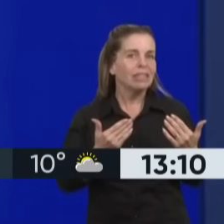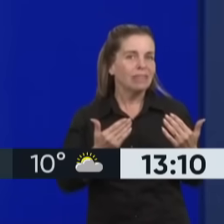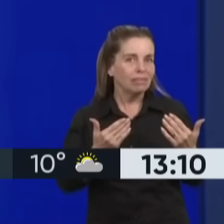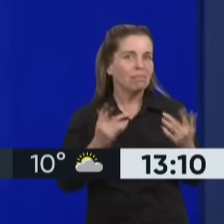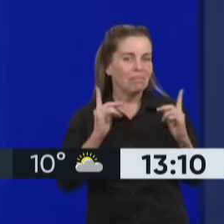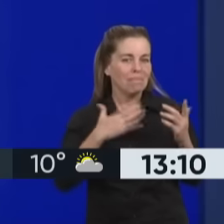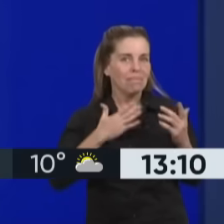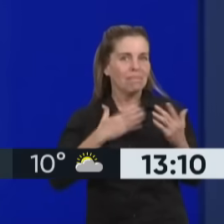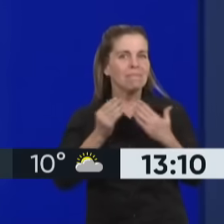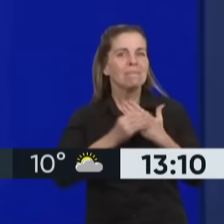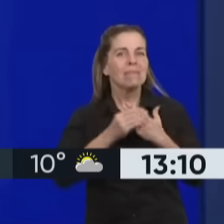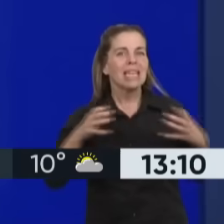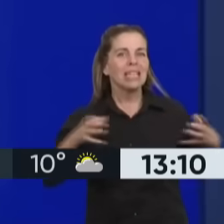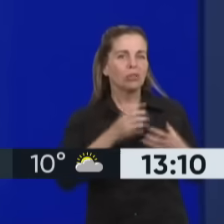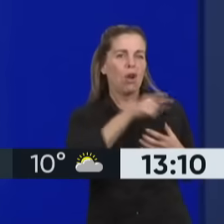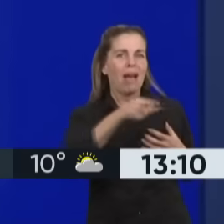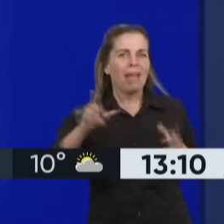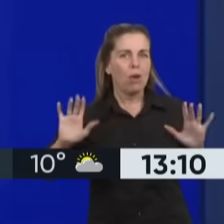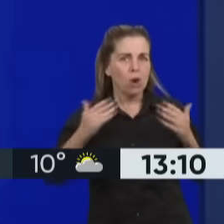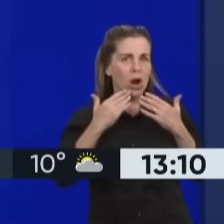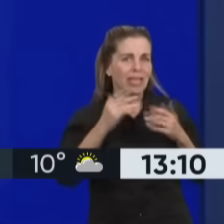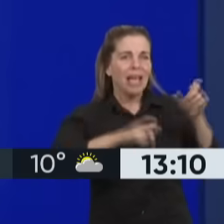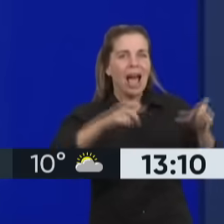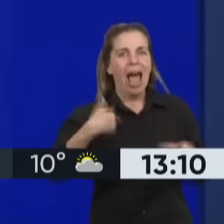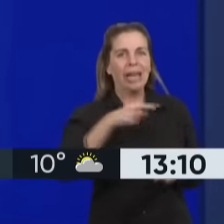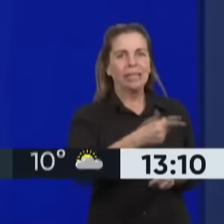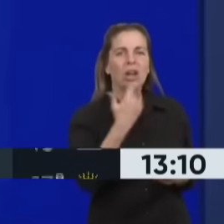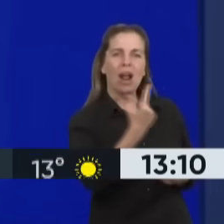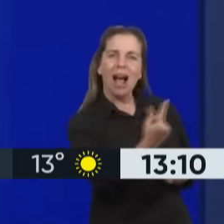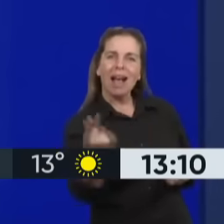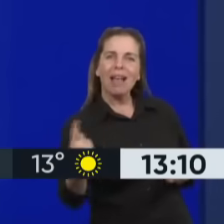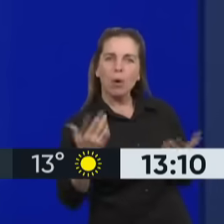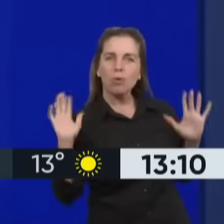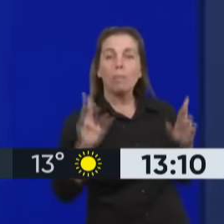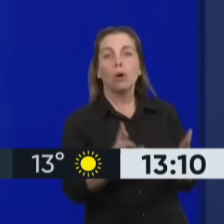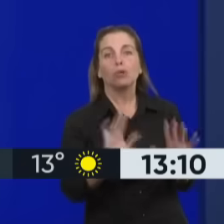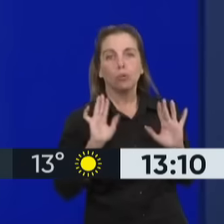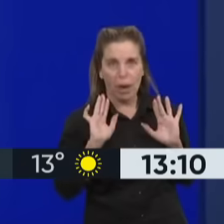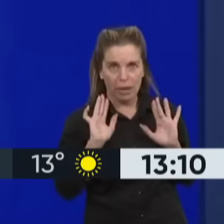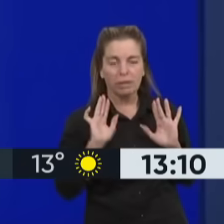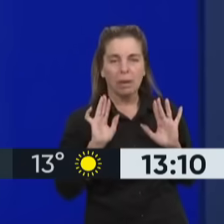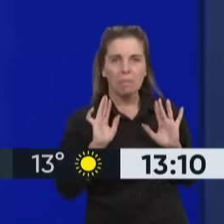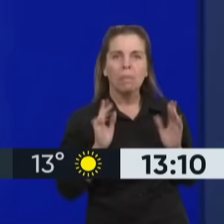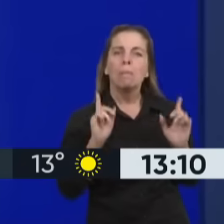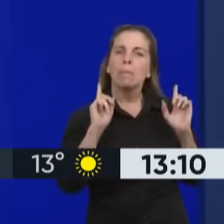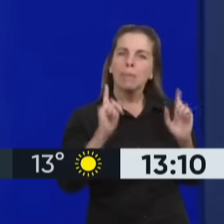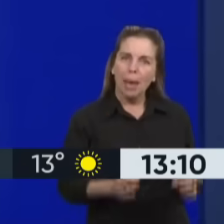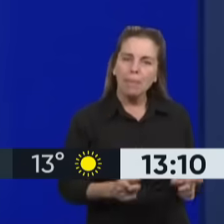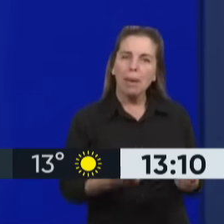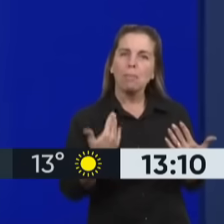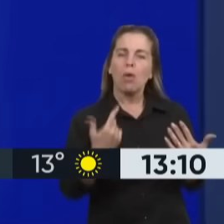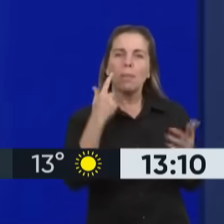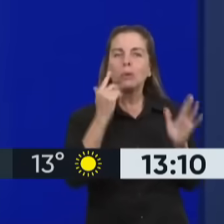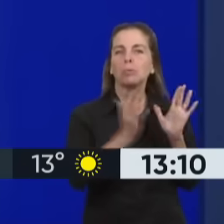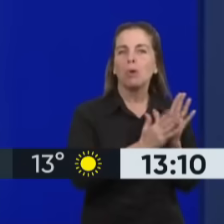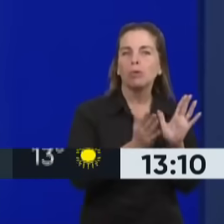mis ministros y cada uno de los argentinos que acompañó con esto, podemos además exponer